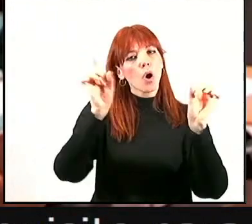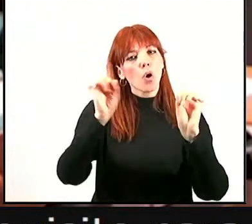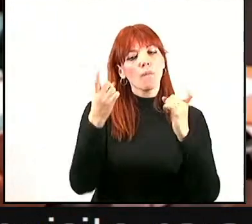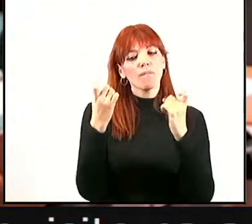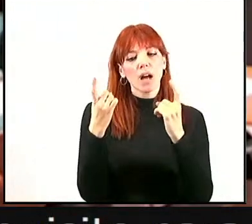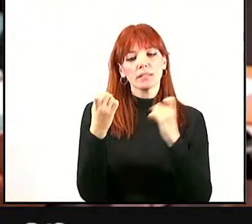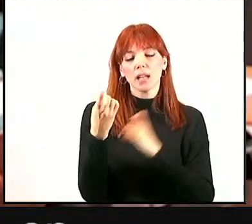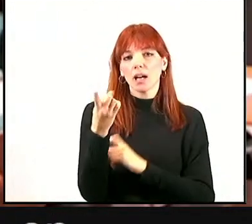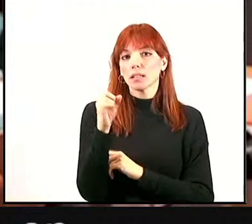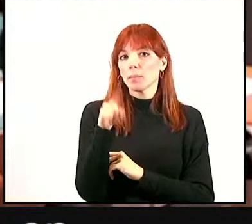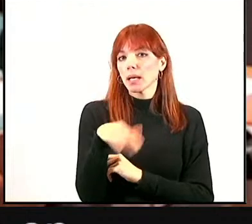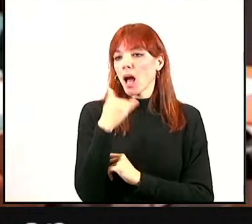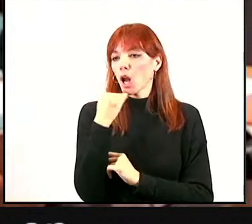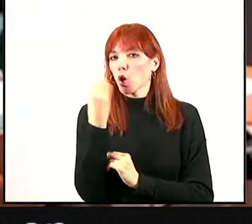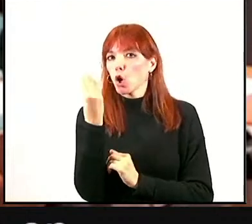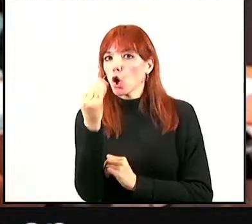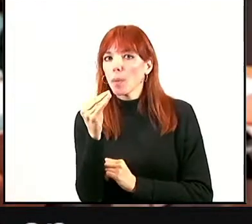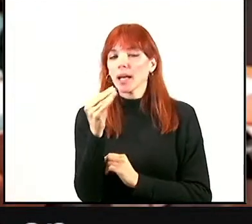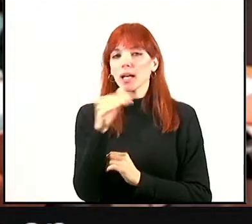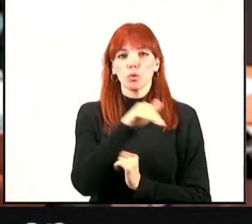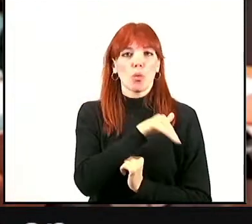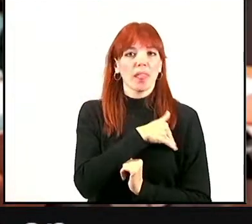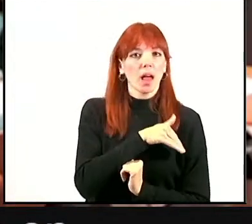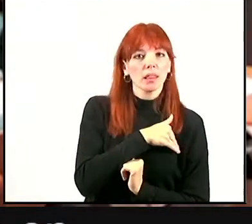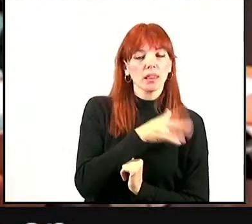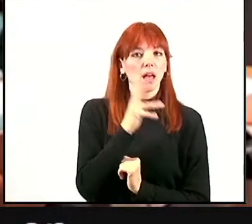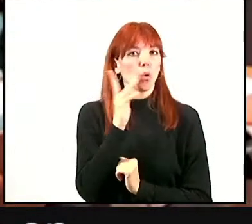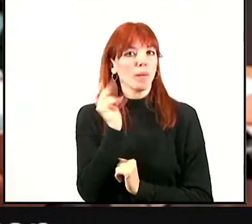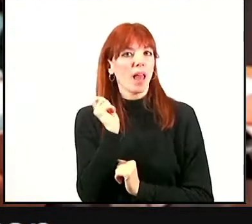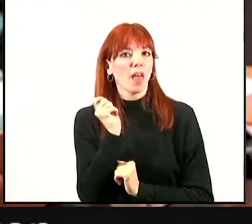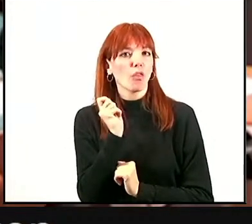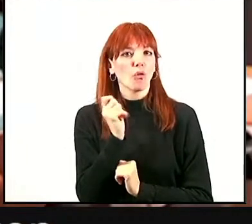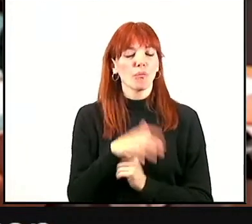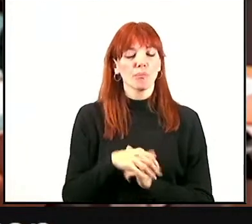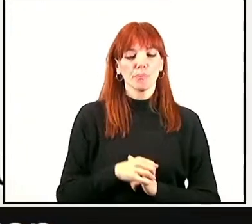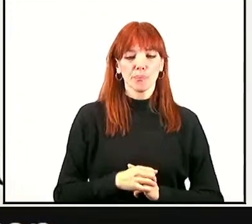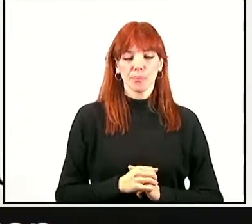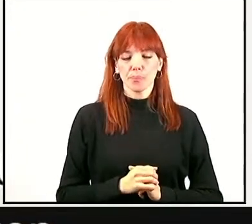además ser joven, estudiante o jubilado?